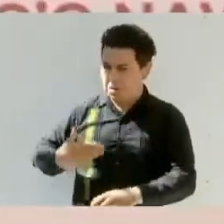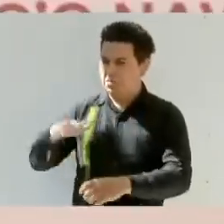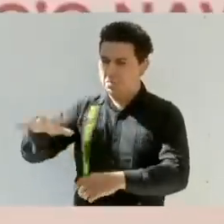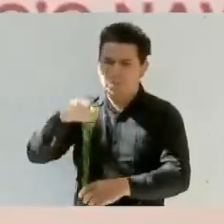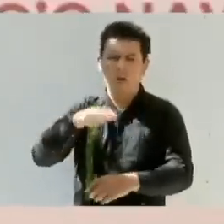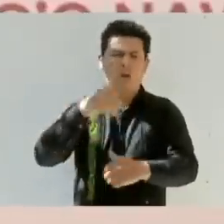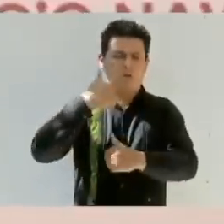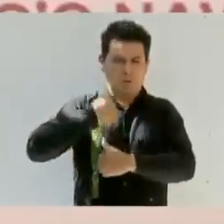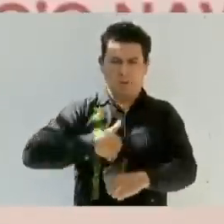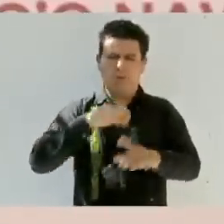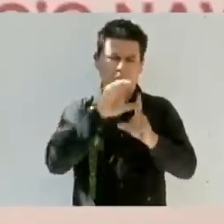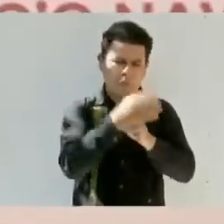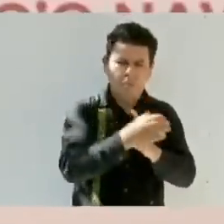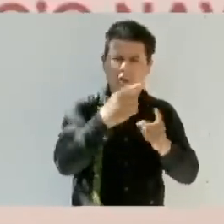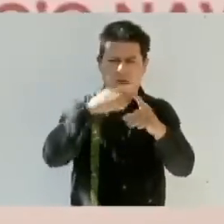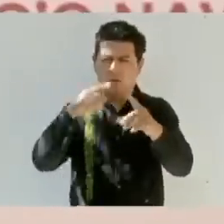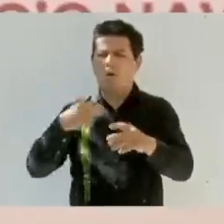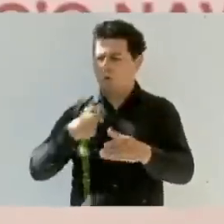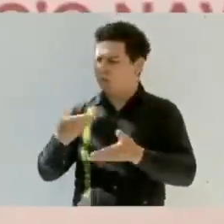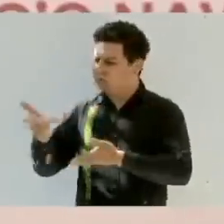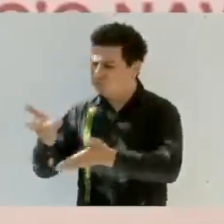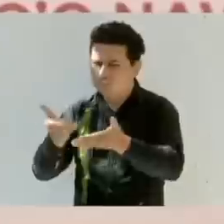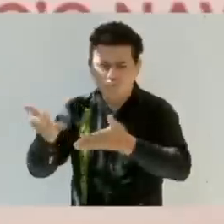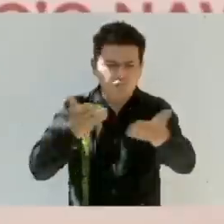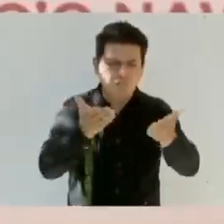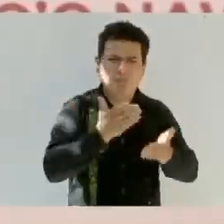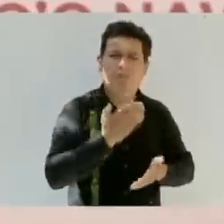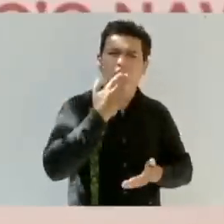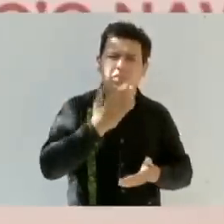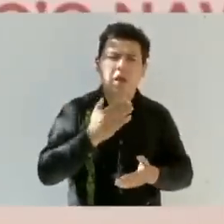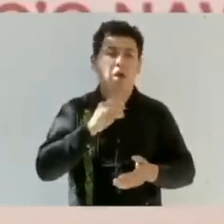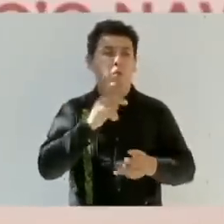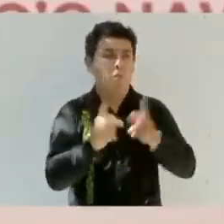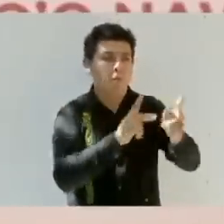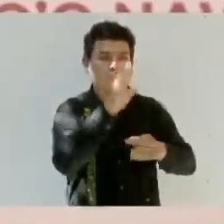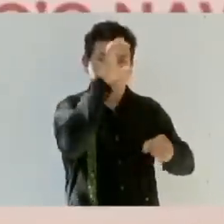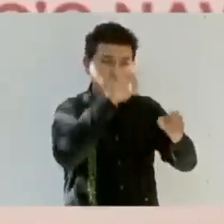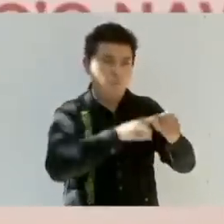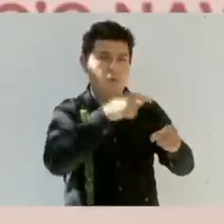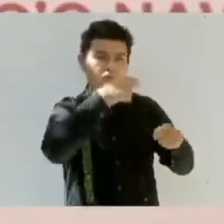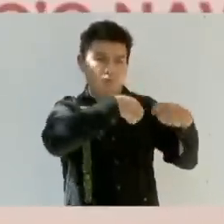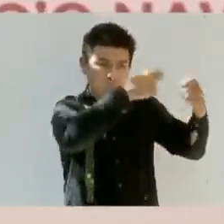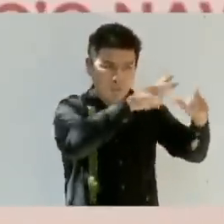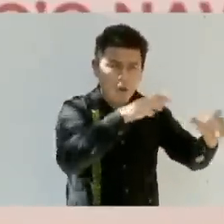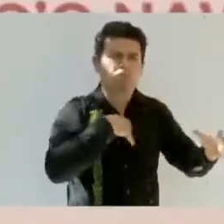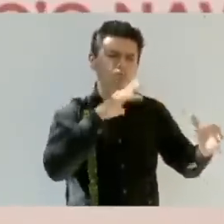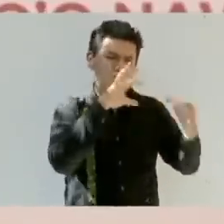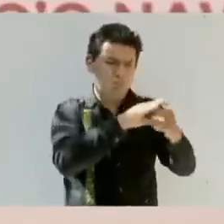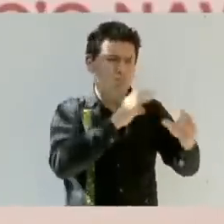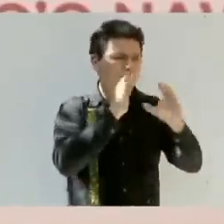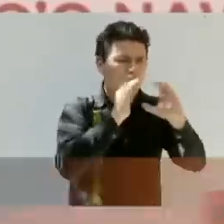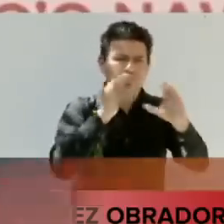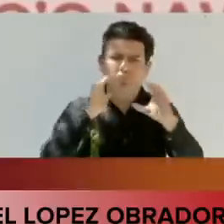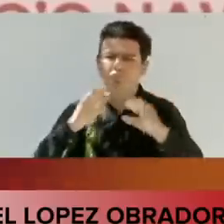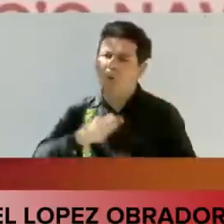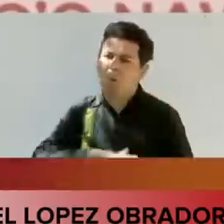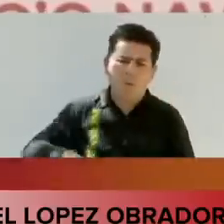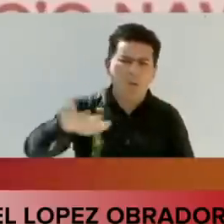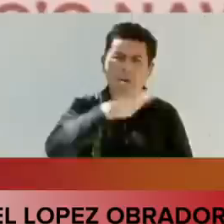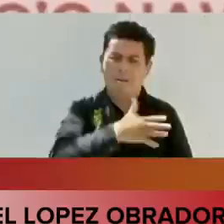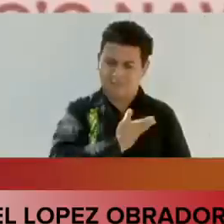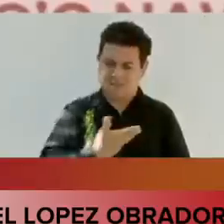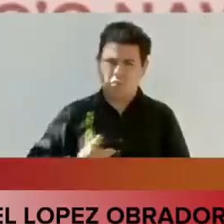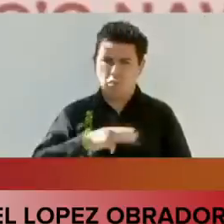las autoridades de los municipios de usos y costumbres, con todos los